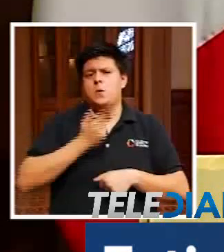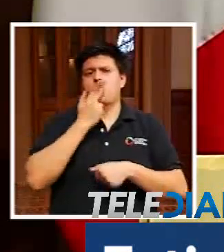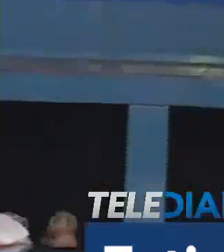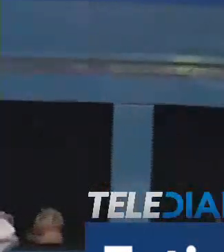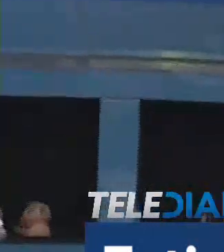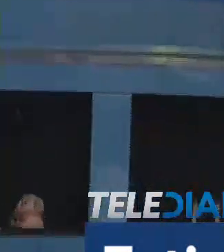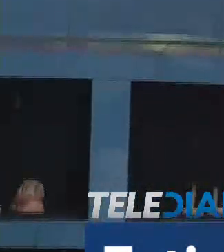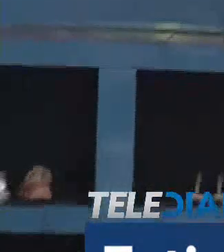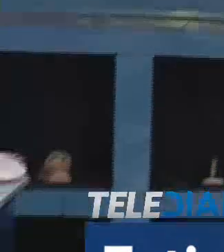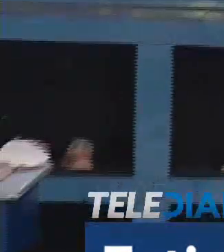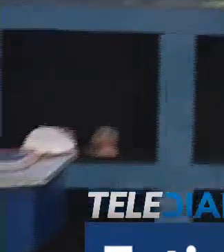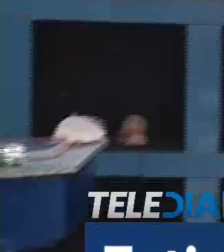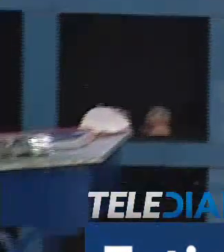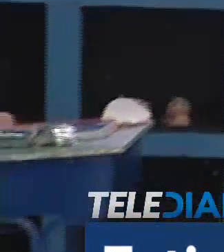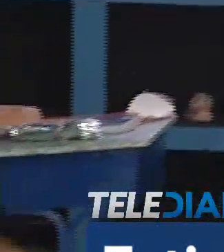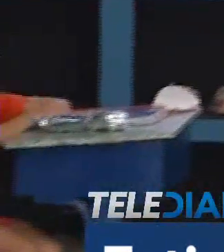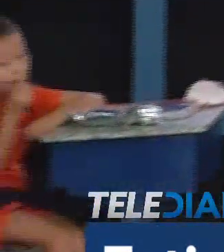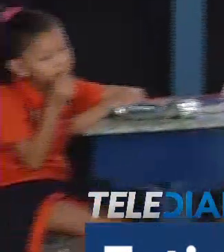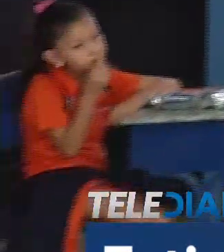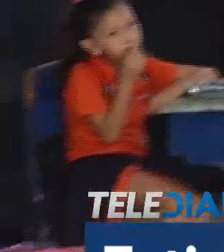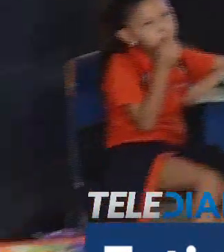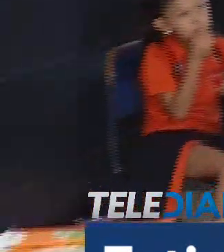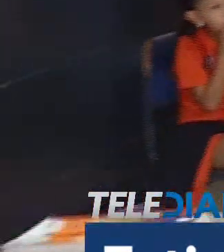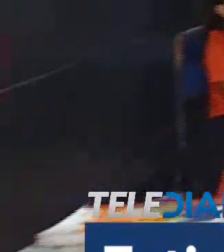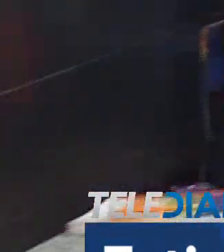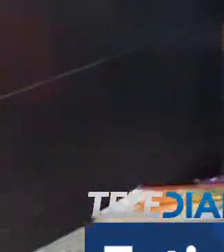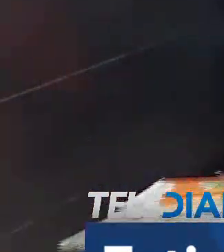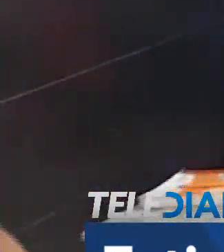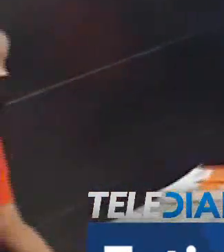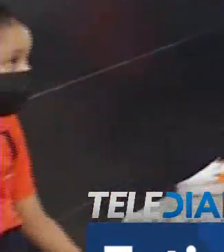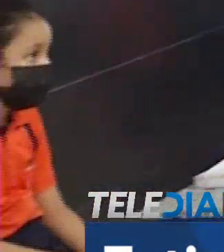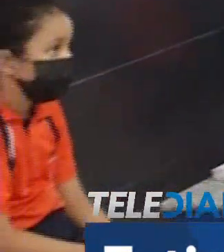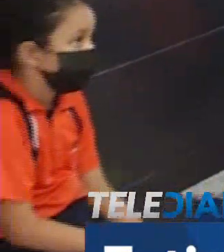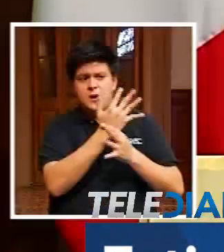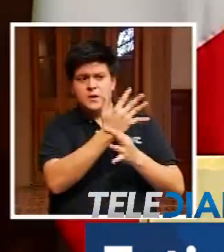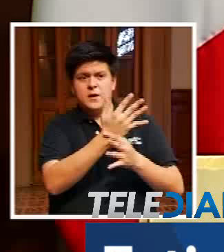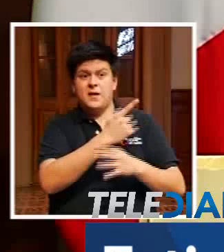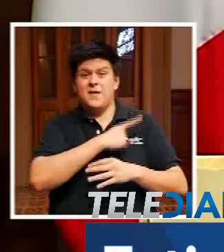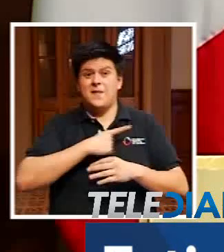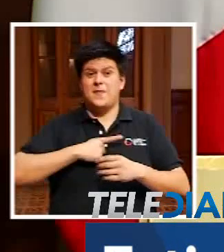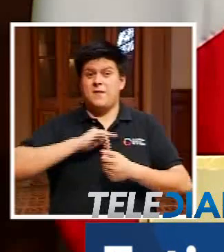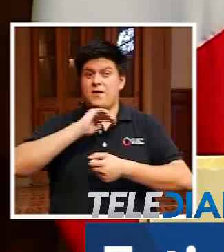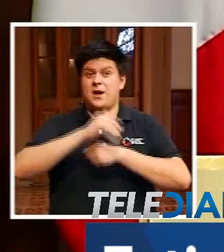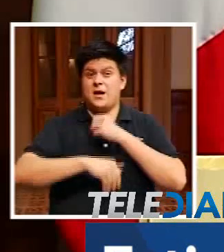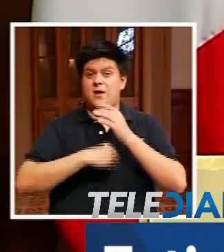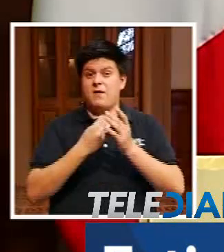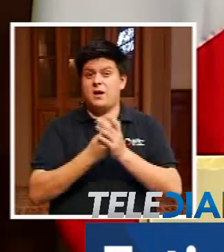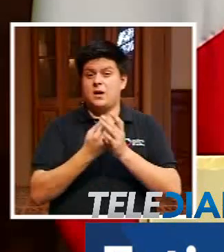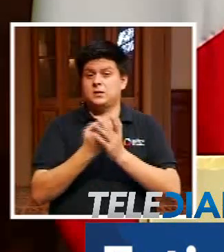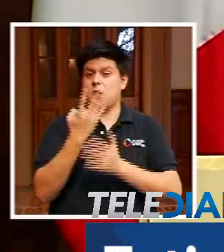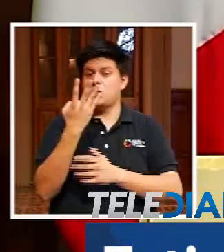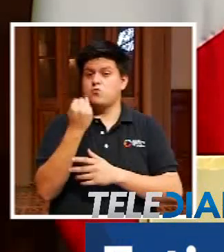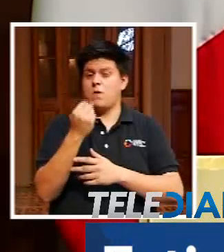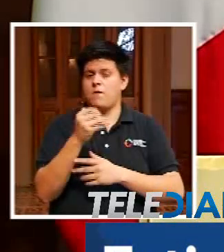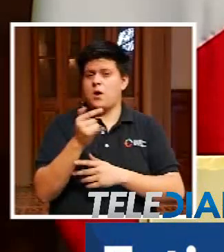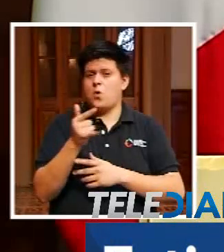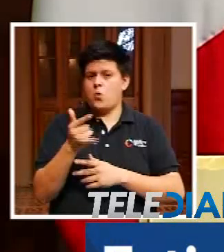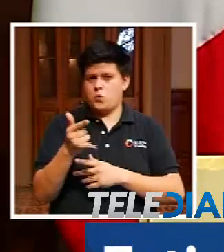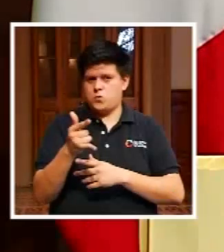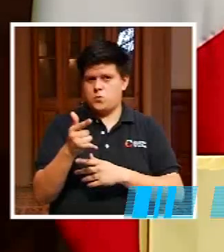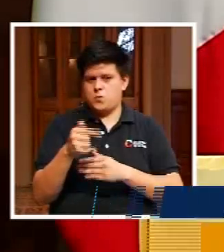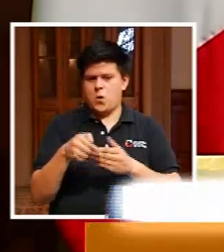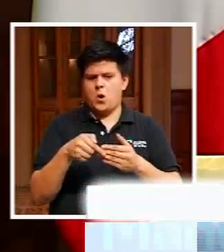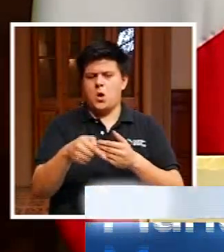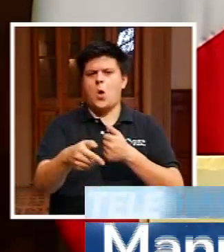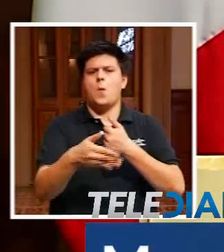del comportamiento de la pandemia y será bajo un esquema gradual y voluntario. El próximo ciclo escolar inicia